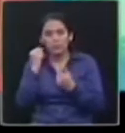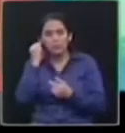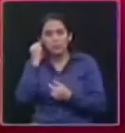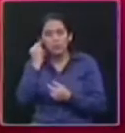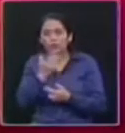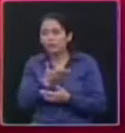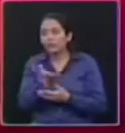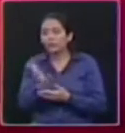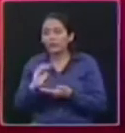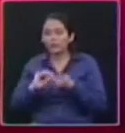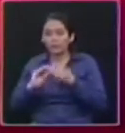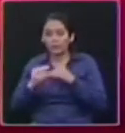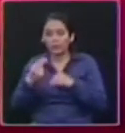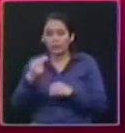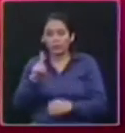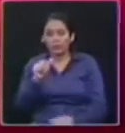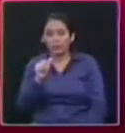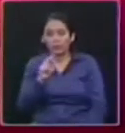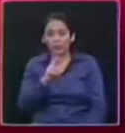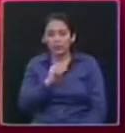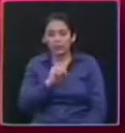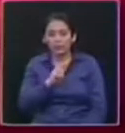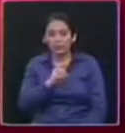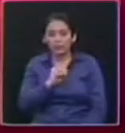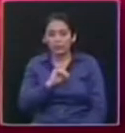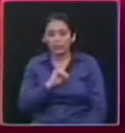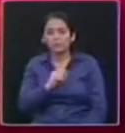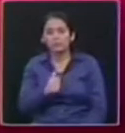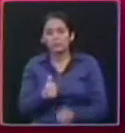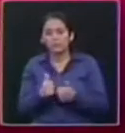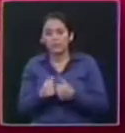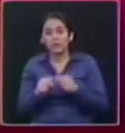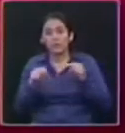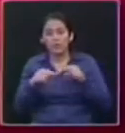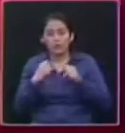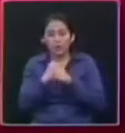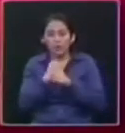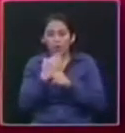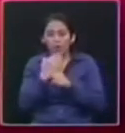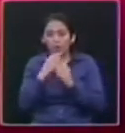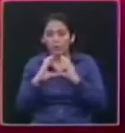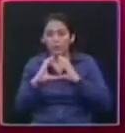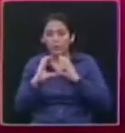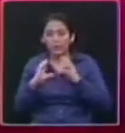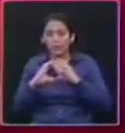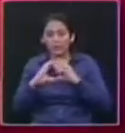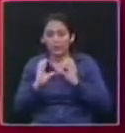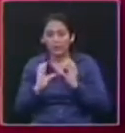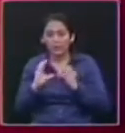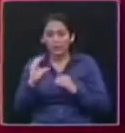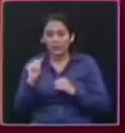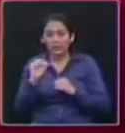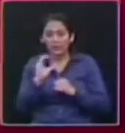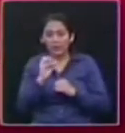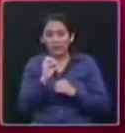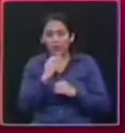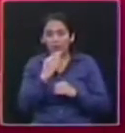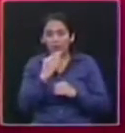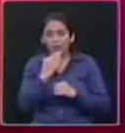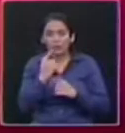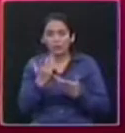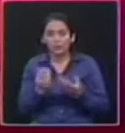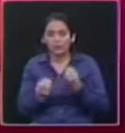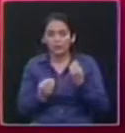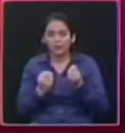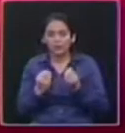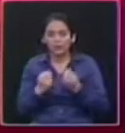Waorani, porque trabajar con cacao, las mujeres Waorani no somos productoras, pero nosotros hacemos